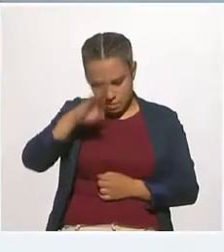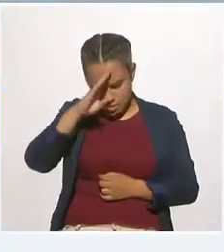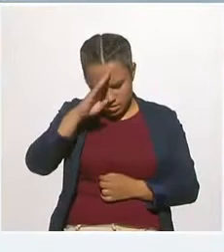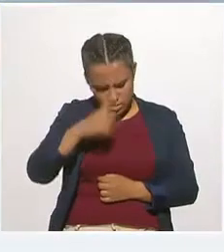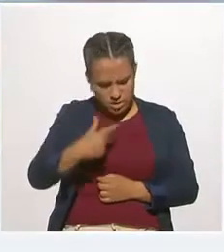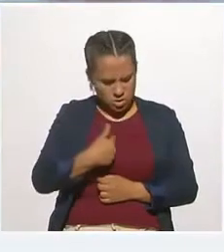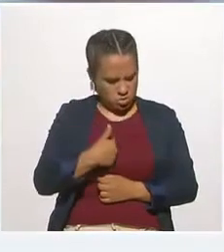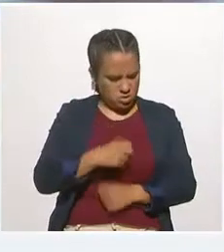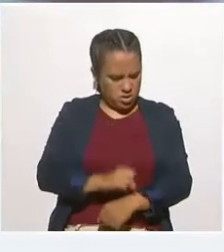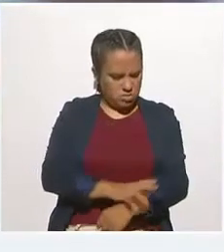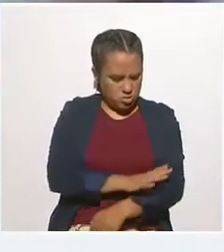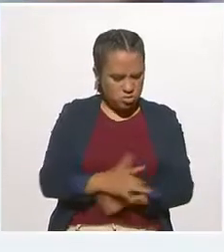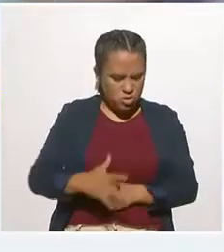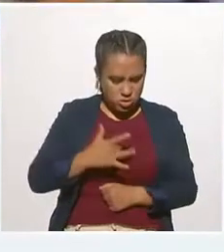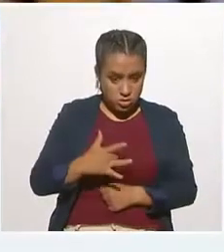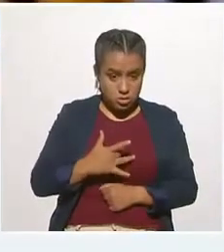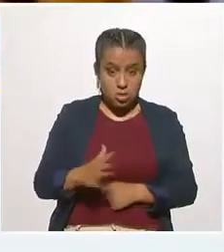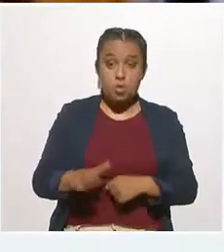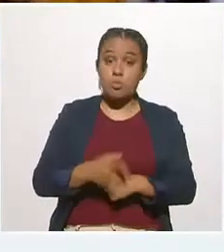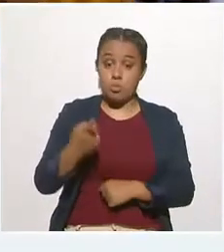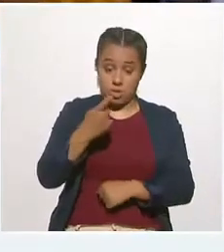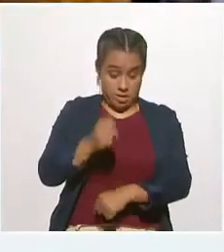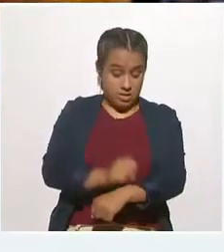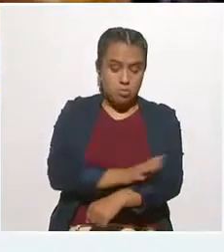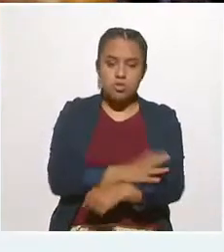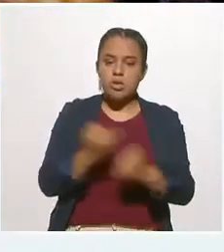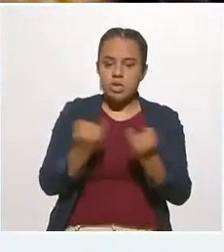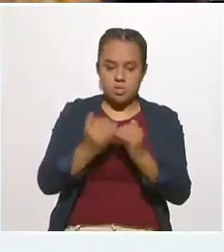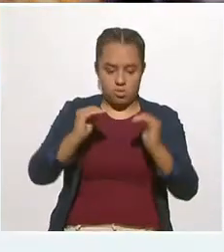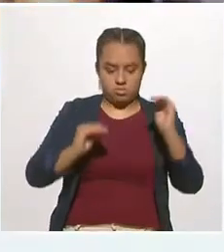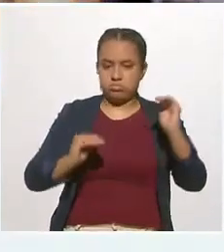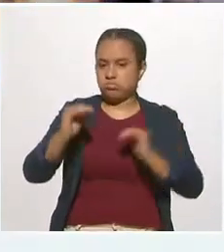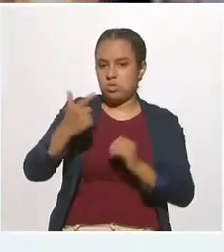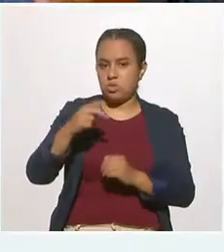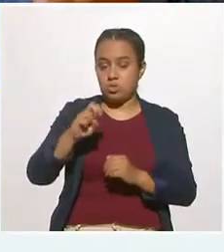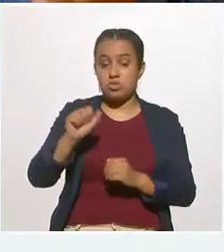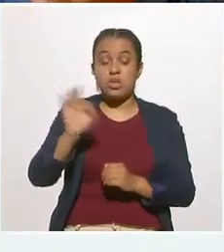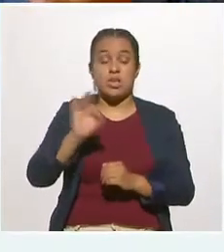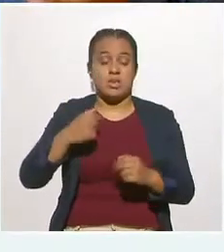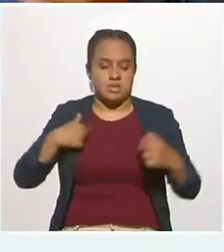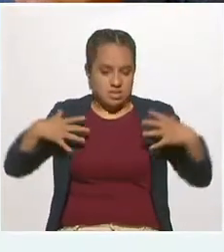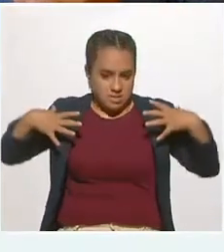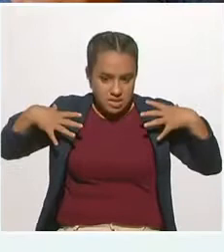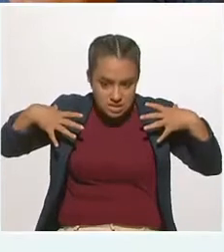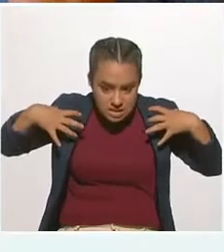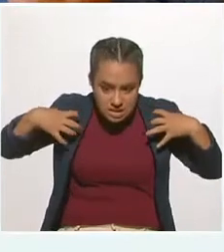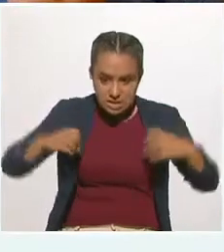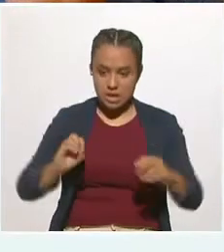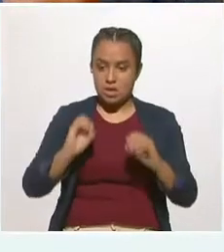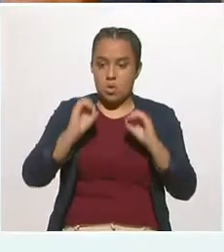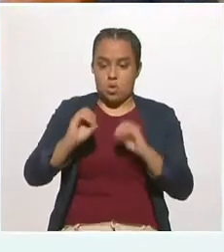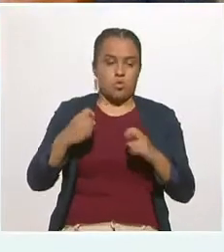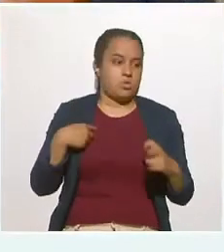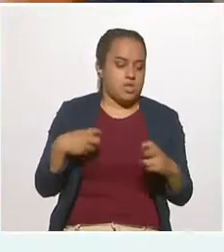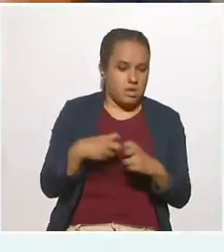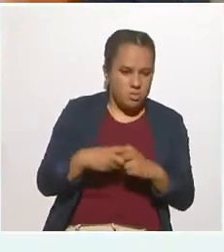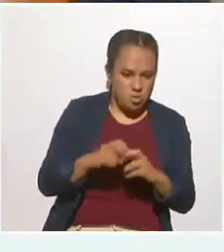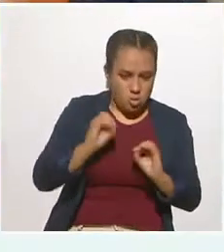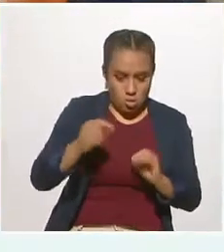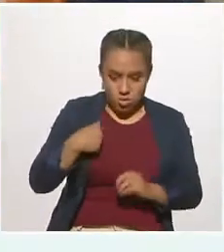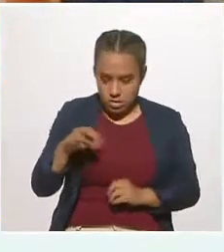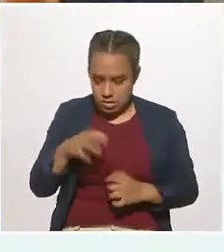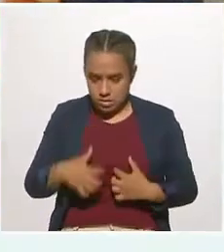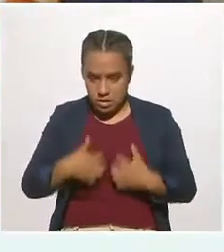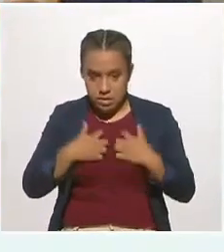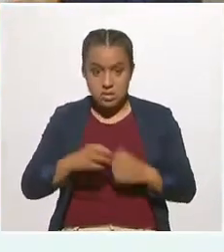también modifican los niveles de glucosa. Si estoy estresada, si estoy nerviosa, si estoy enojada, si estoy en un programa de radio y me puse